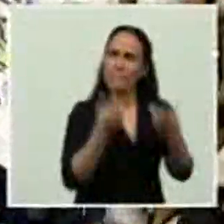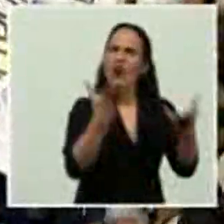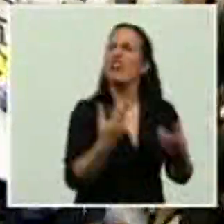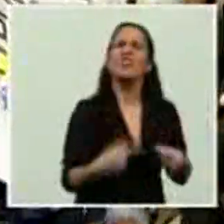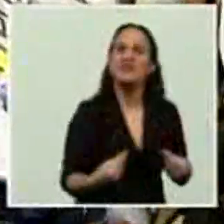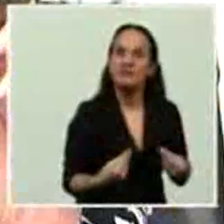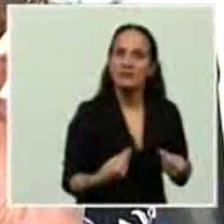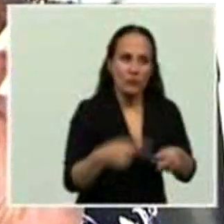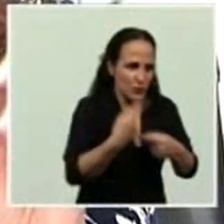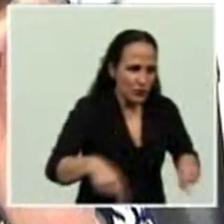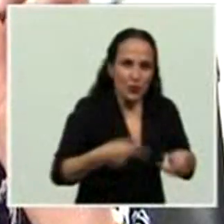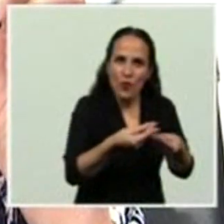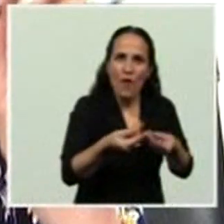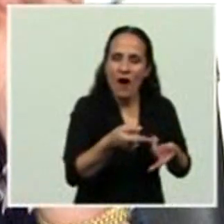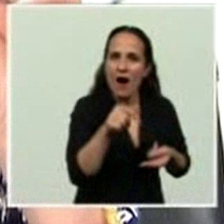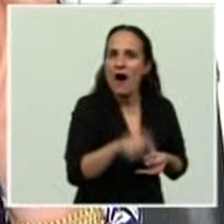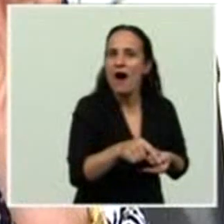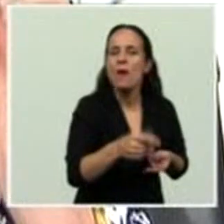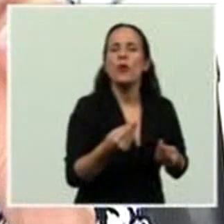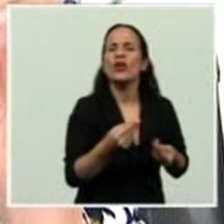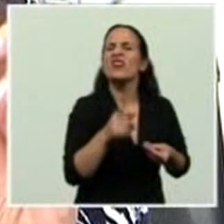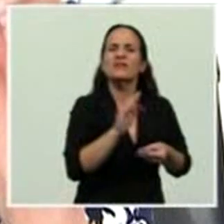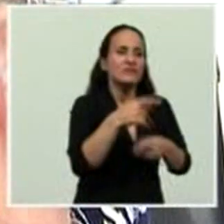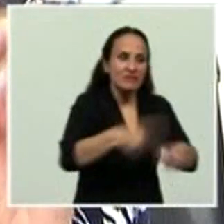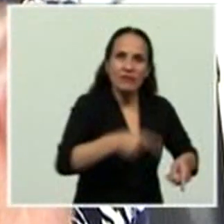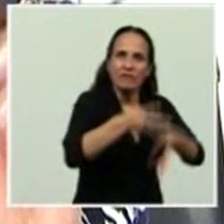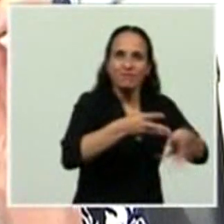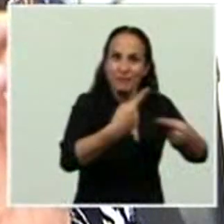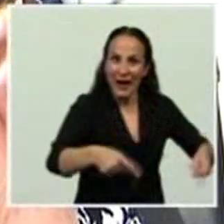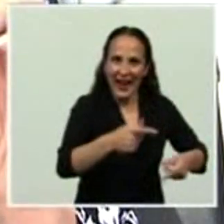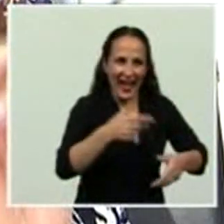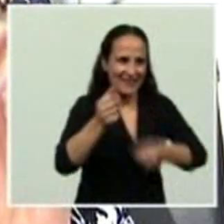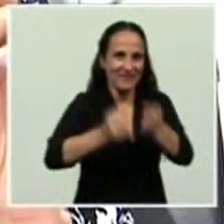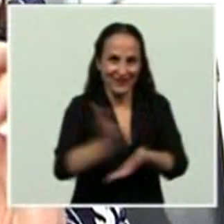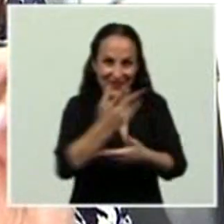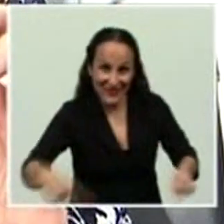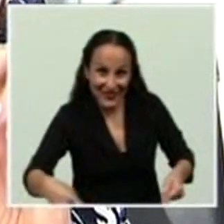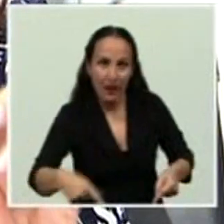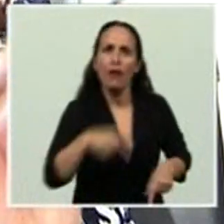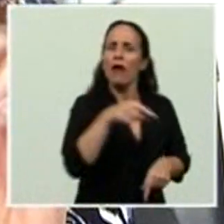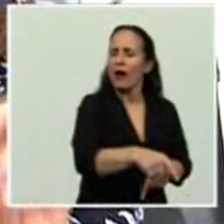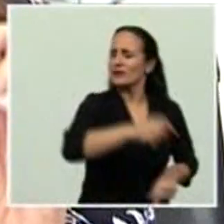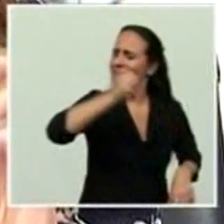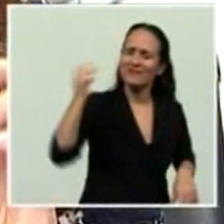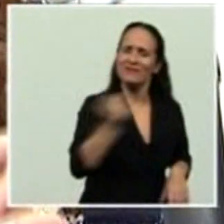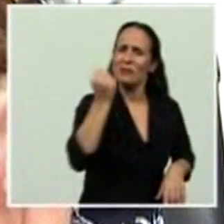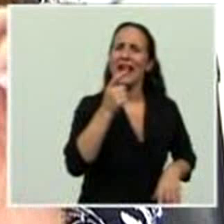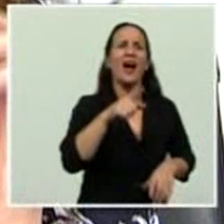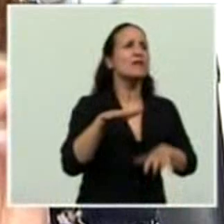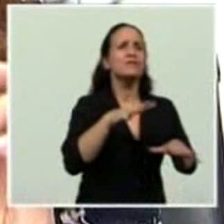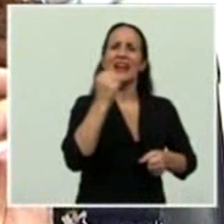un insumo porque son bienes de capital pero es un insumo fundamental para una de las actividades